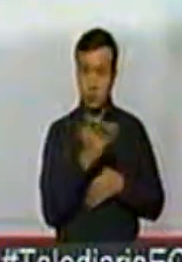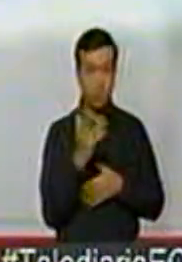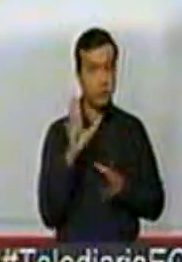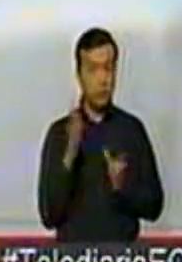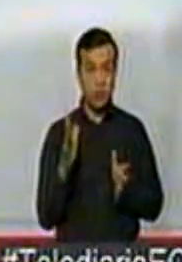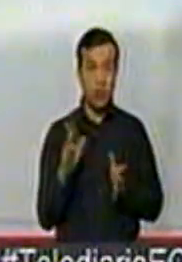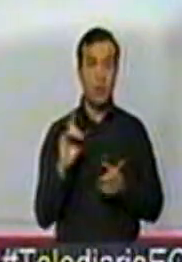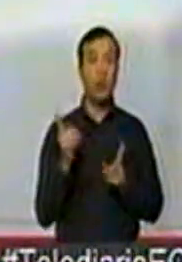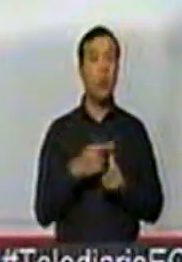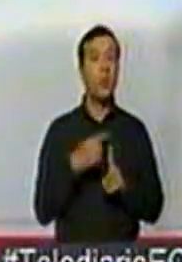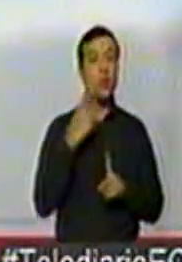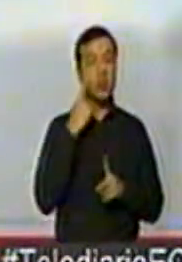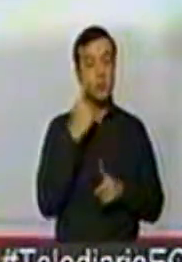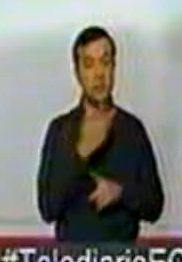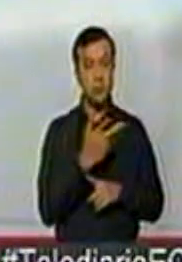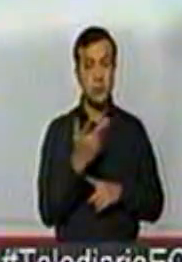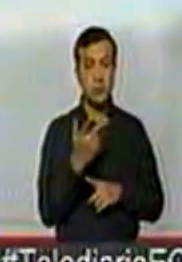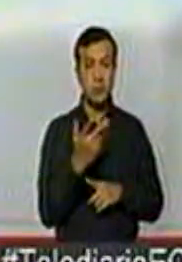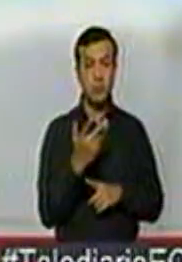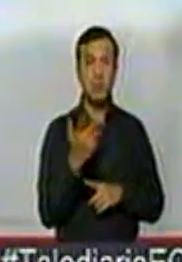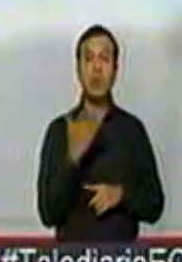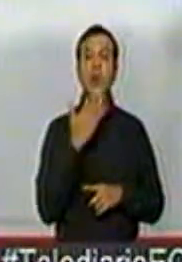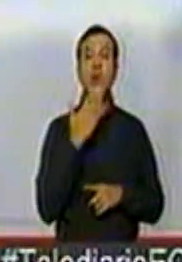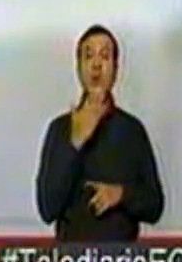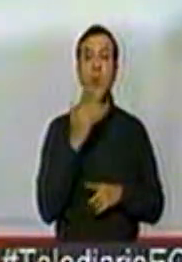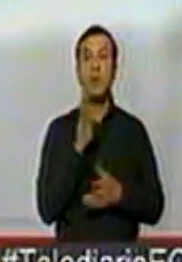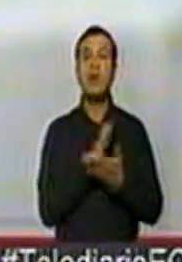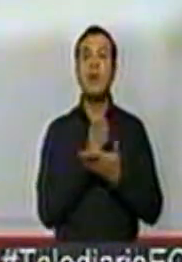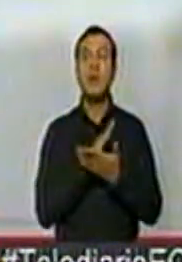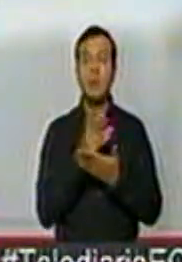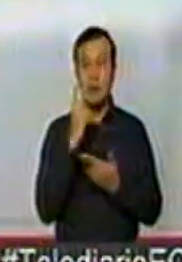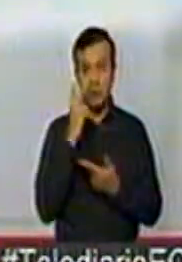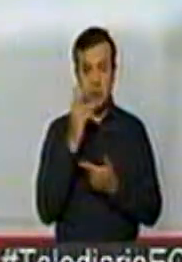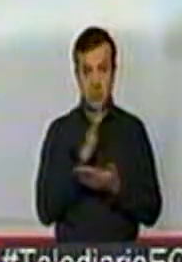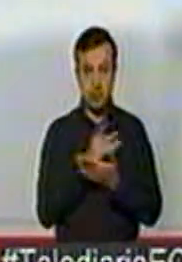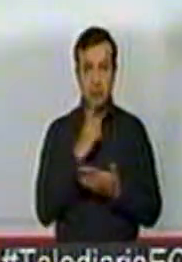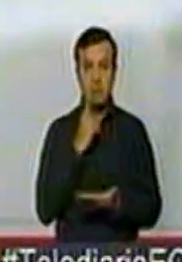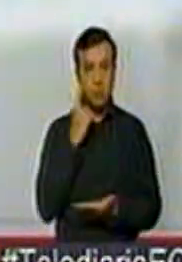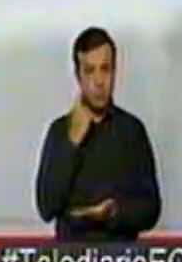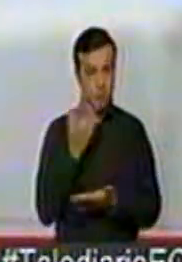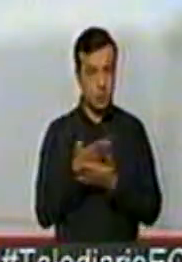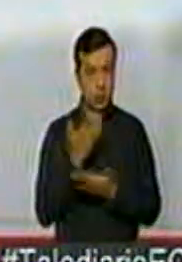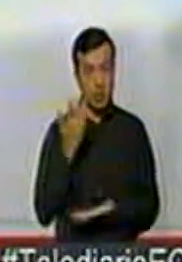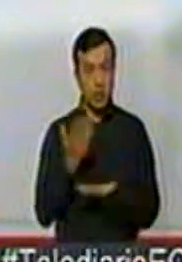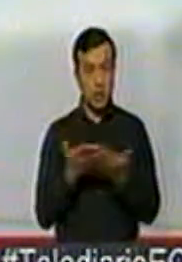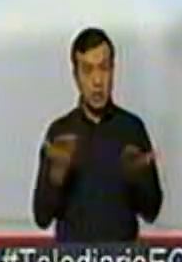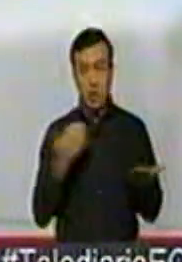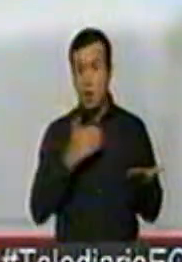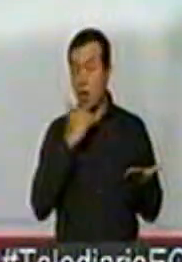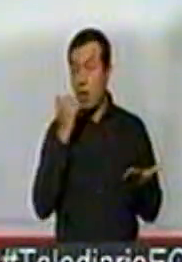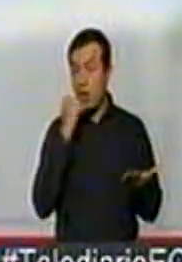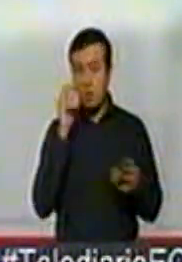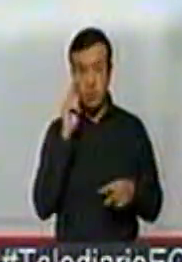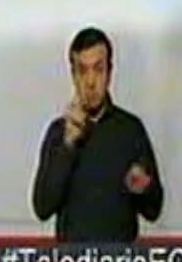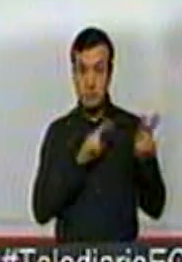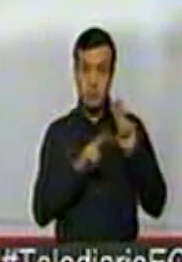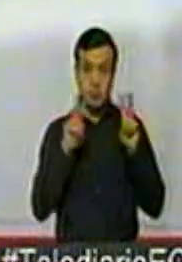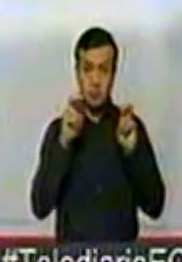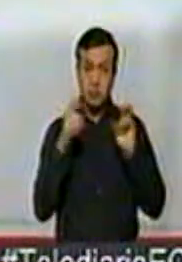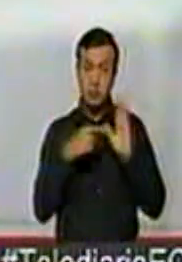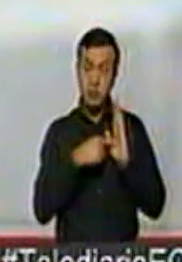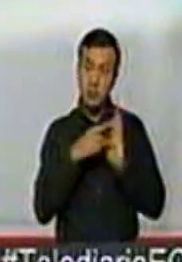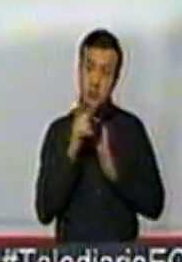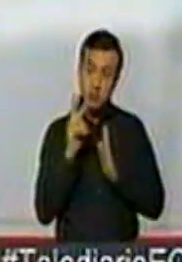que existe es una especie de intermediación que se ha demostrado y quizás algún tipo de delito de